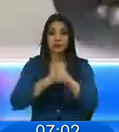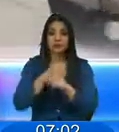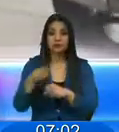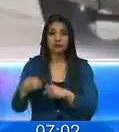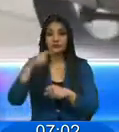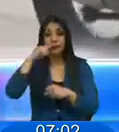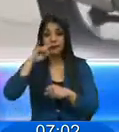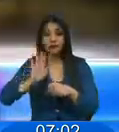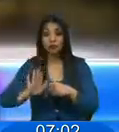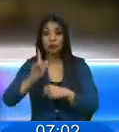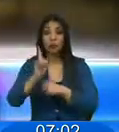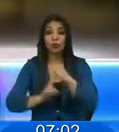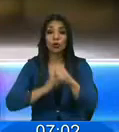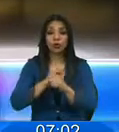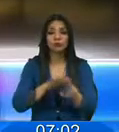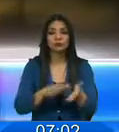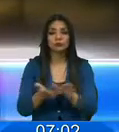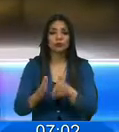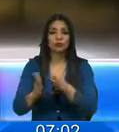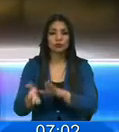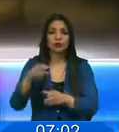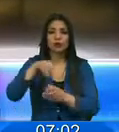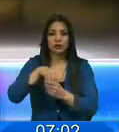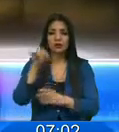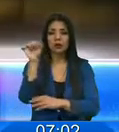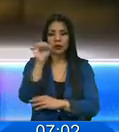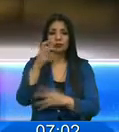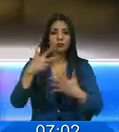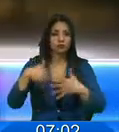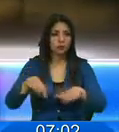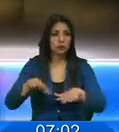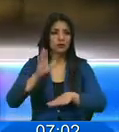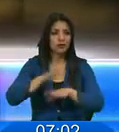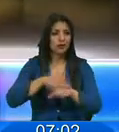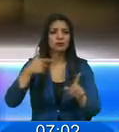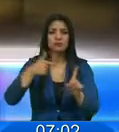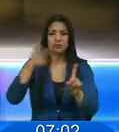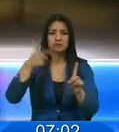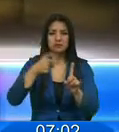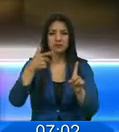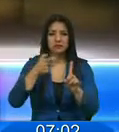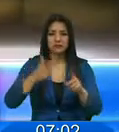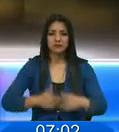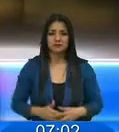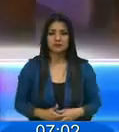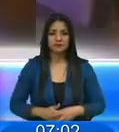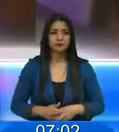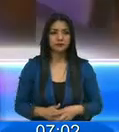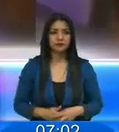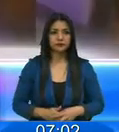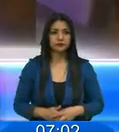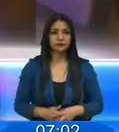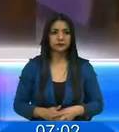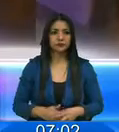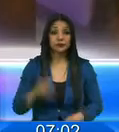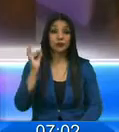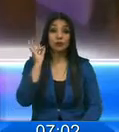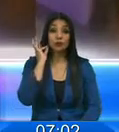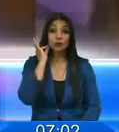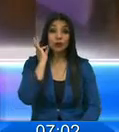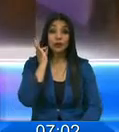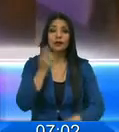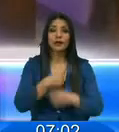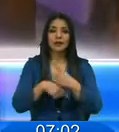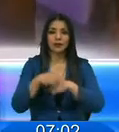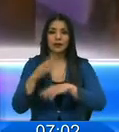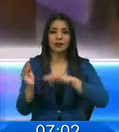de un año, fallecieron al interior del automotor, alcanzados por varios impactos de proyectil. La fémina fue trasladada hasta una